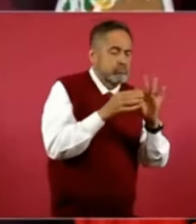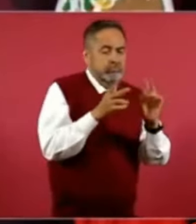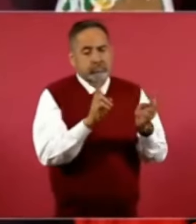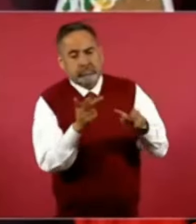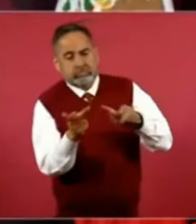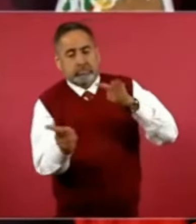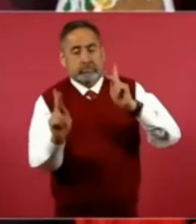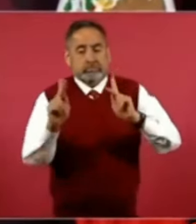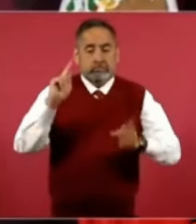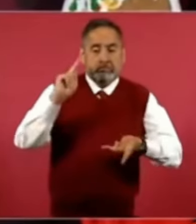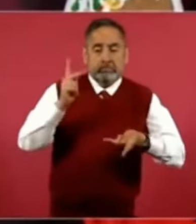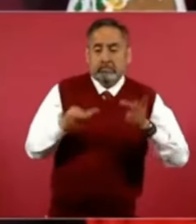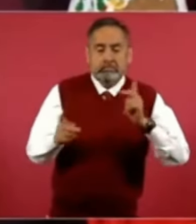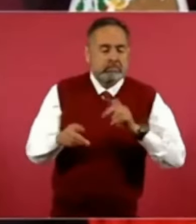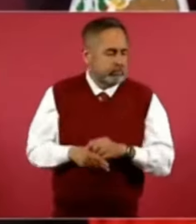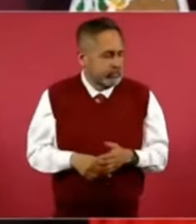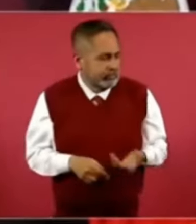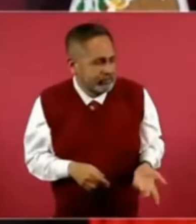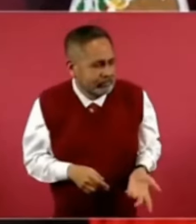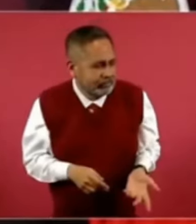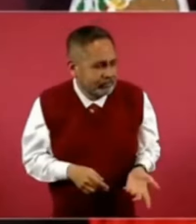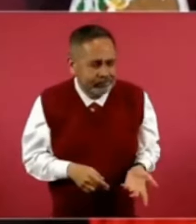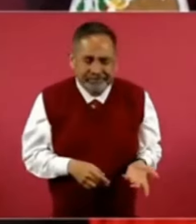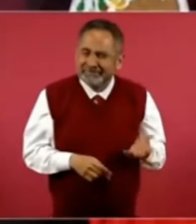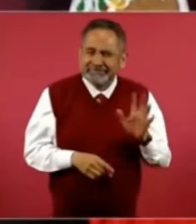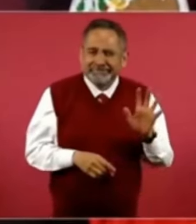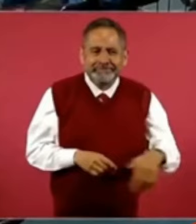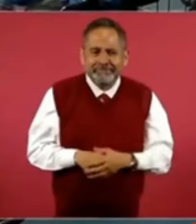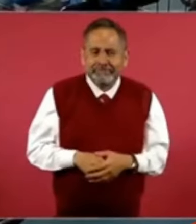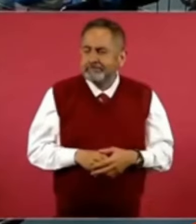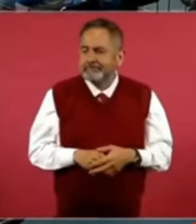y se les hace fácil culpar al pueblo.